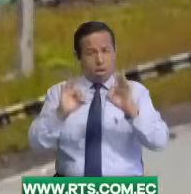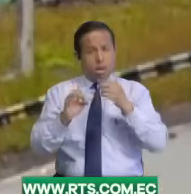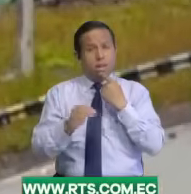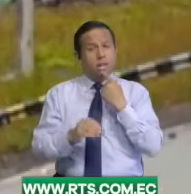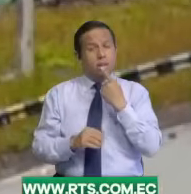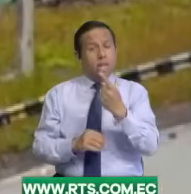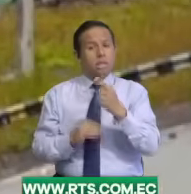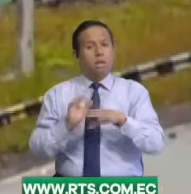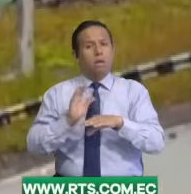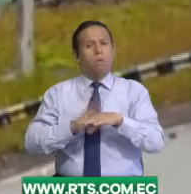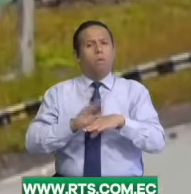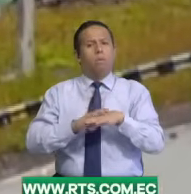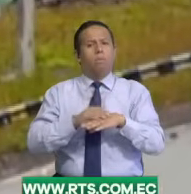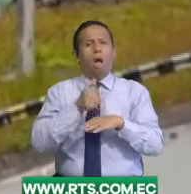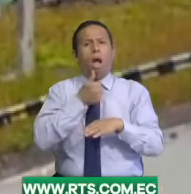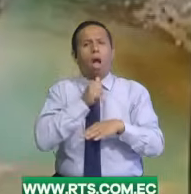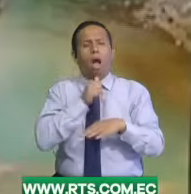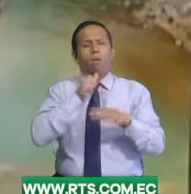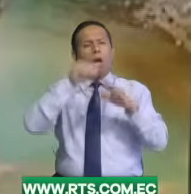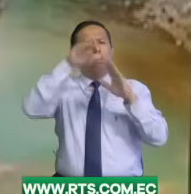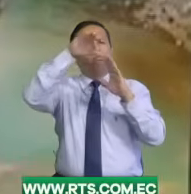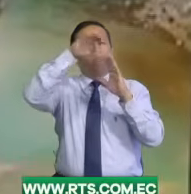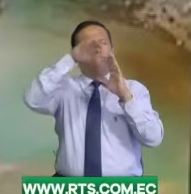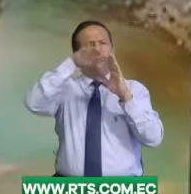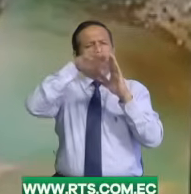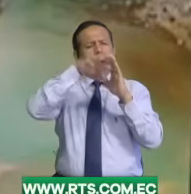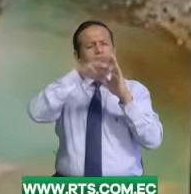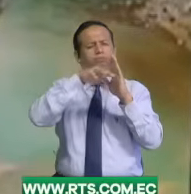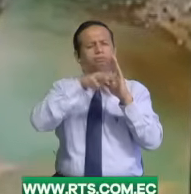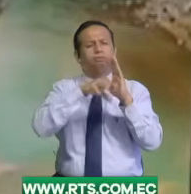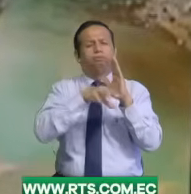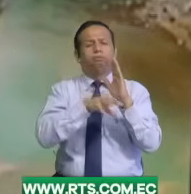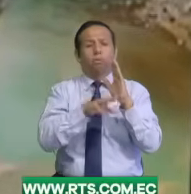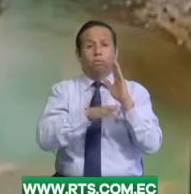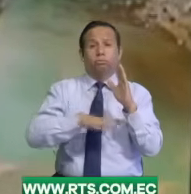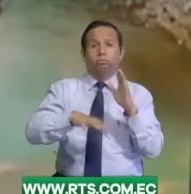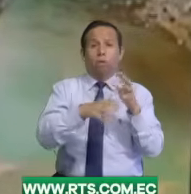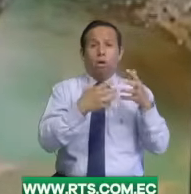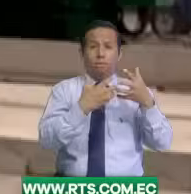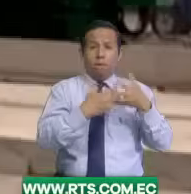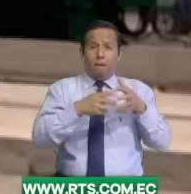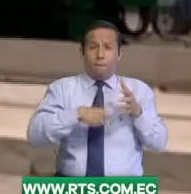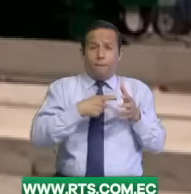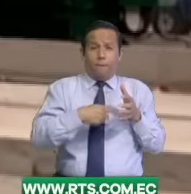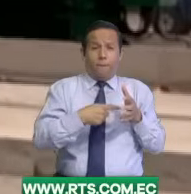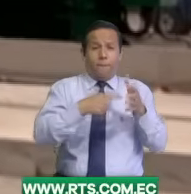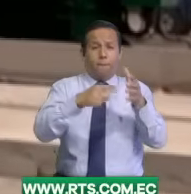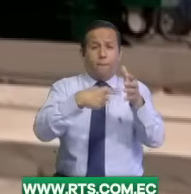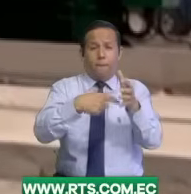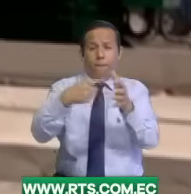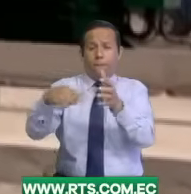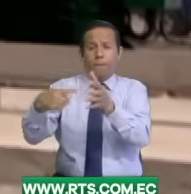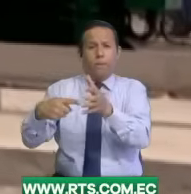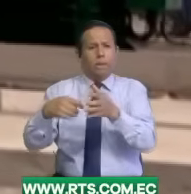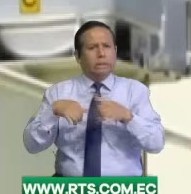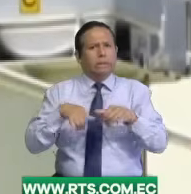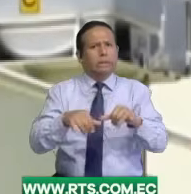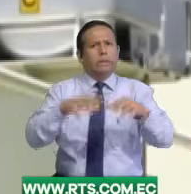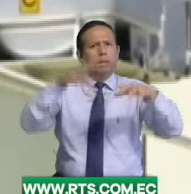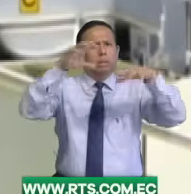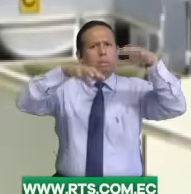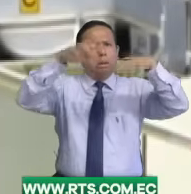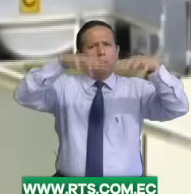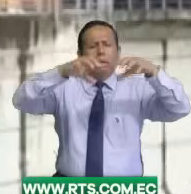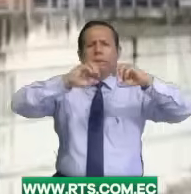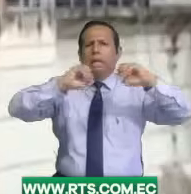que debido a que las condiciones hidrológicas y climáticas en las zonas de las hidroeléctricas persisten, se